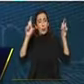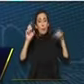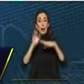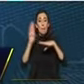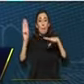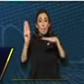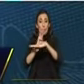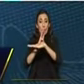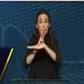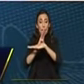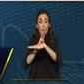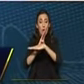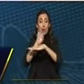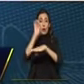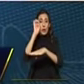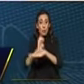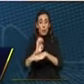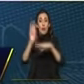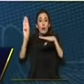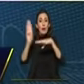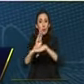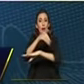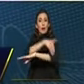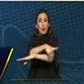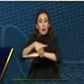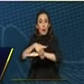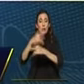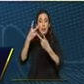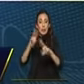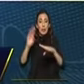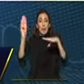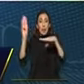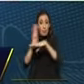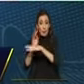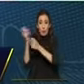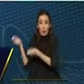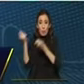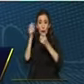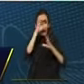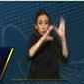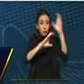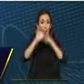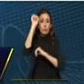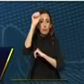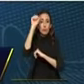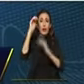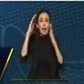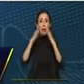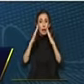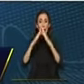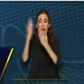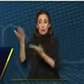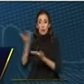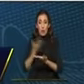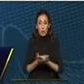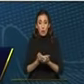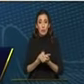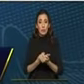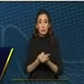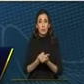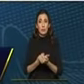del Pueblo y Banco en la Calle. Ahora el banco toca la puerta de las casas. Ahora el banco de la calle, el Banco del